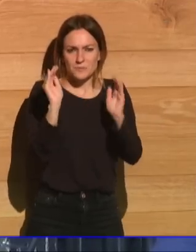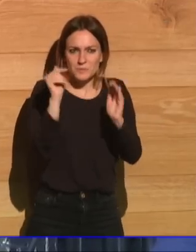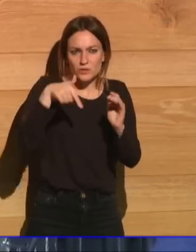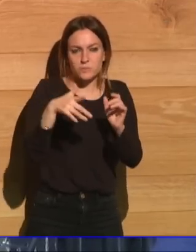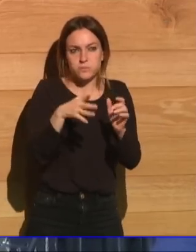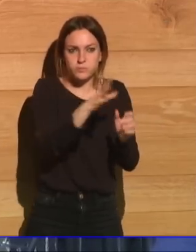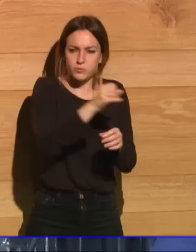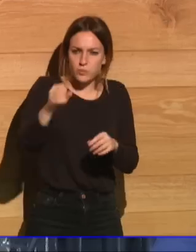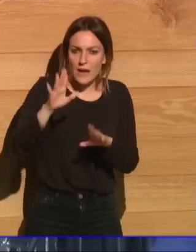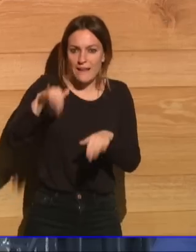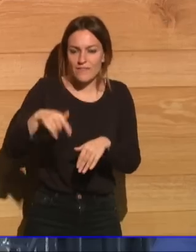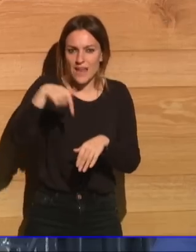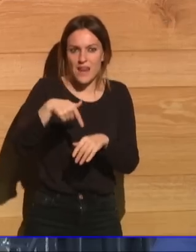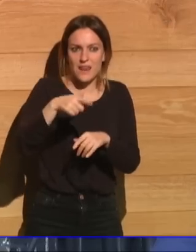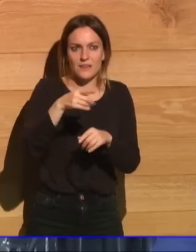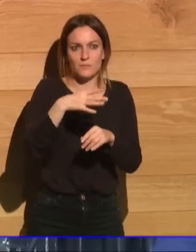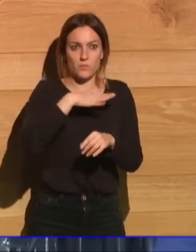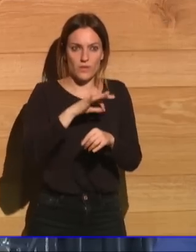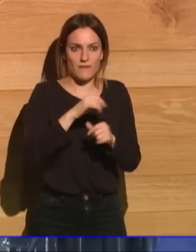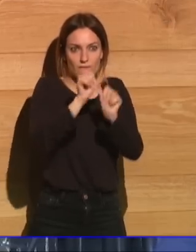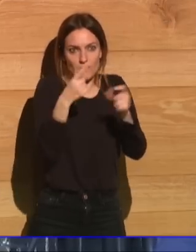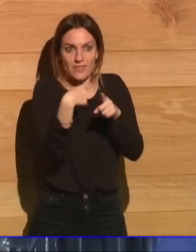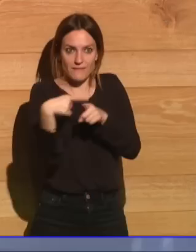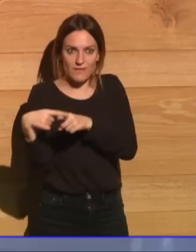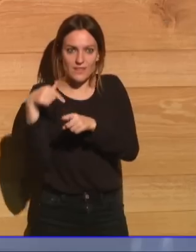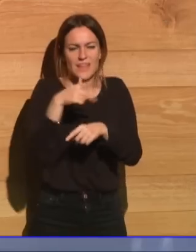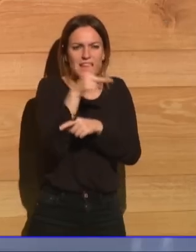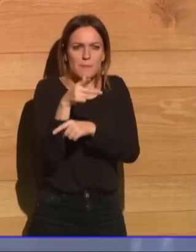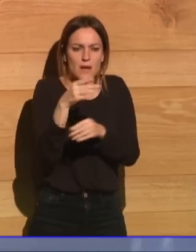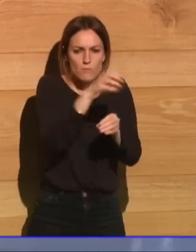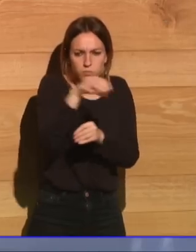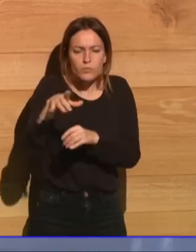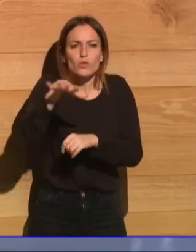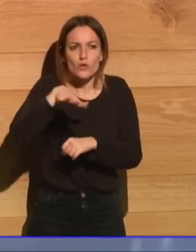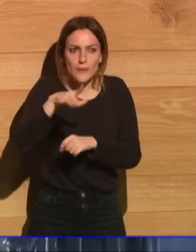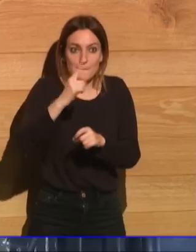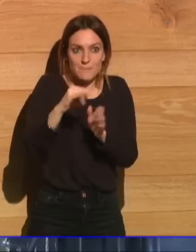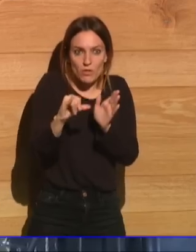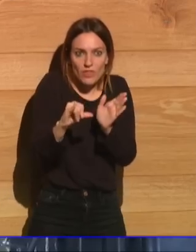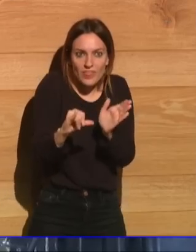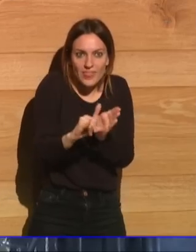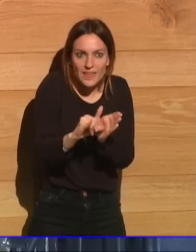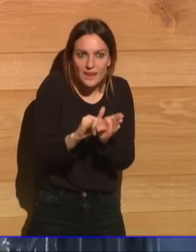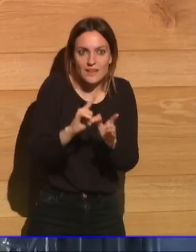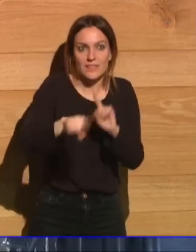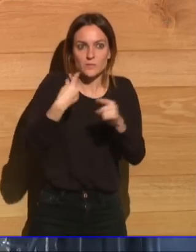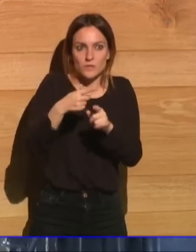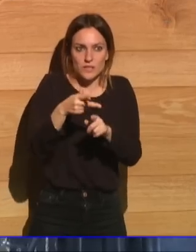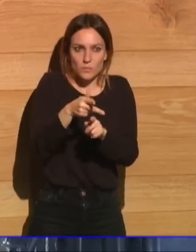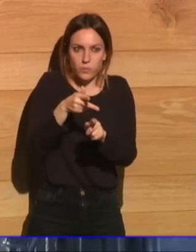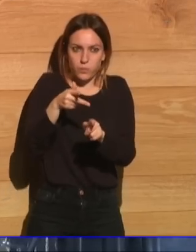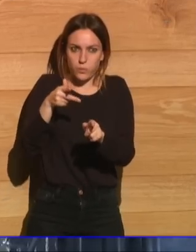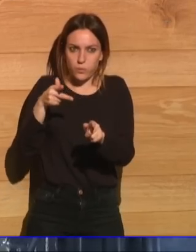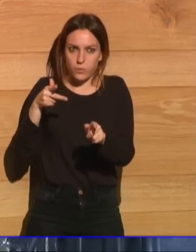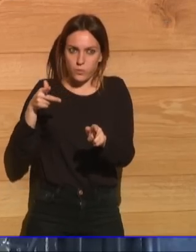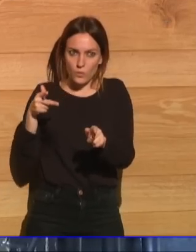de muchas formas. ¿Dónde coloca la cámara Alan Parker? Primero Lejísimos. muy cerca Y y, luego después va haciendo un lejísimos. zoom hacia atrás, de Lejísimos.